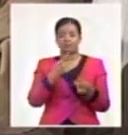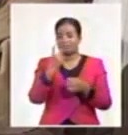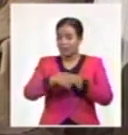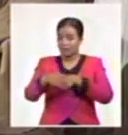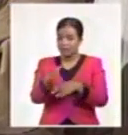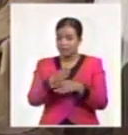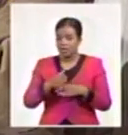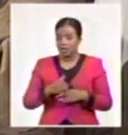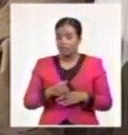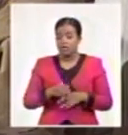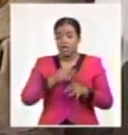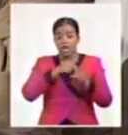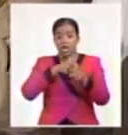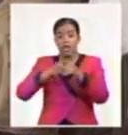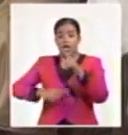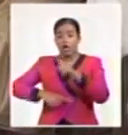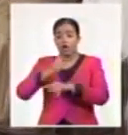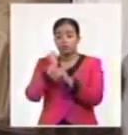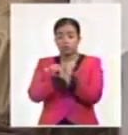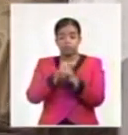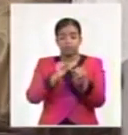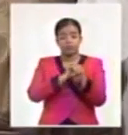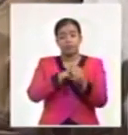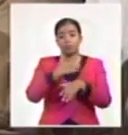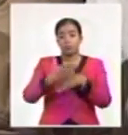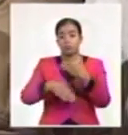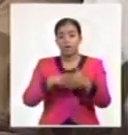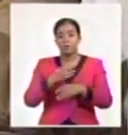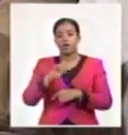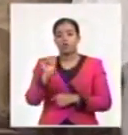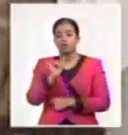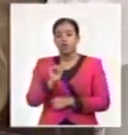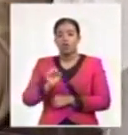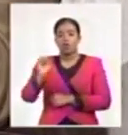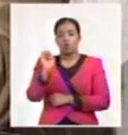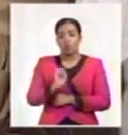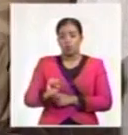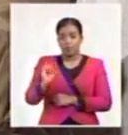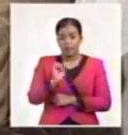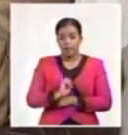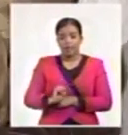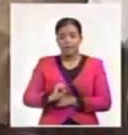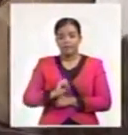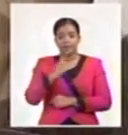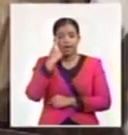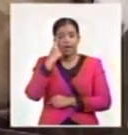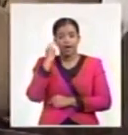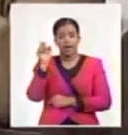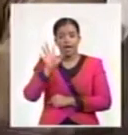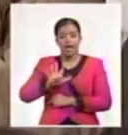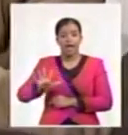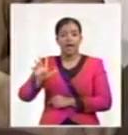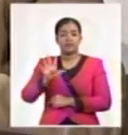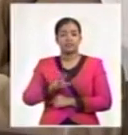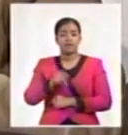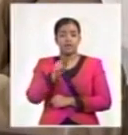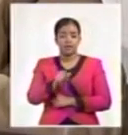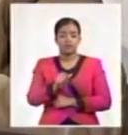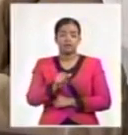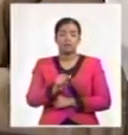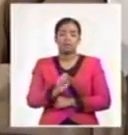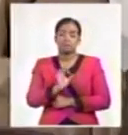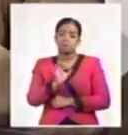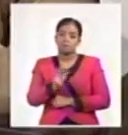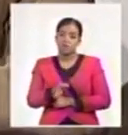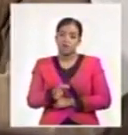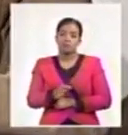guerra global contra el terrorismo, eso involucraba el Medio Oriente, Asia Central, de manera que por ahí yo creo que están los